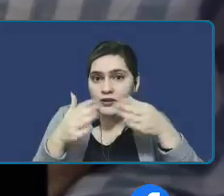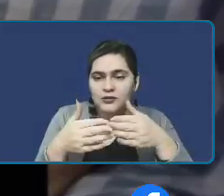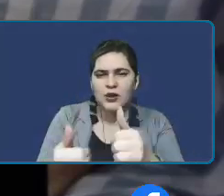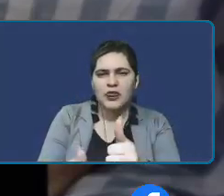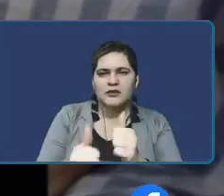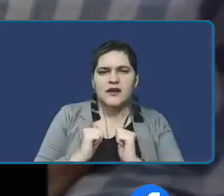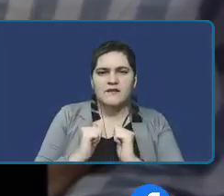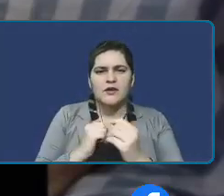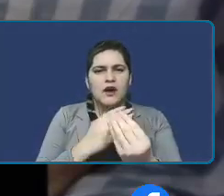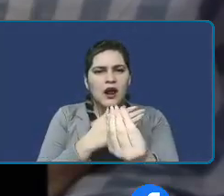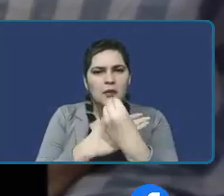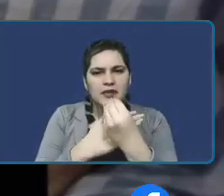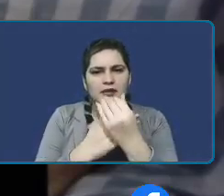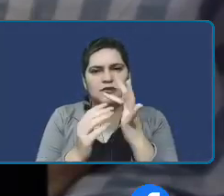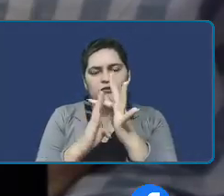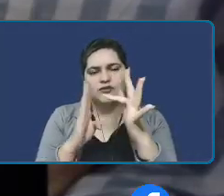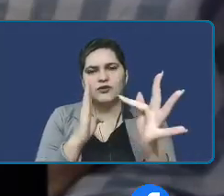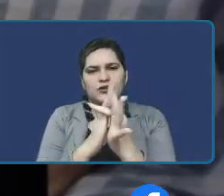de Fundación FUAN.